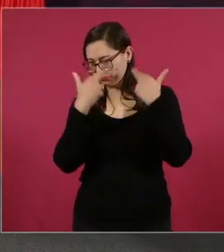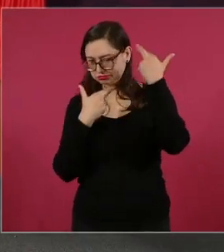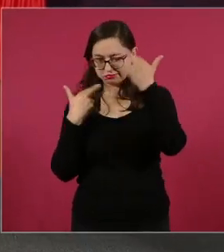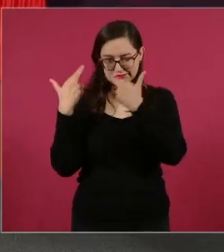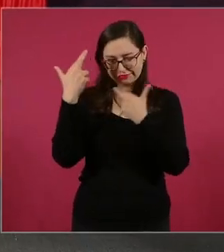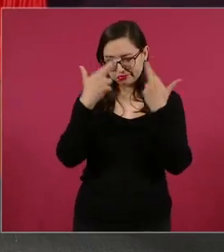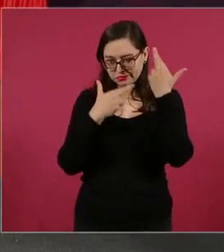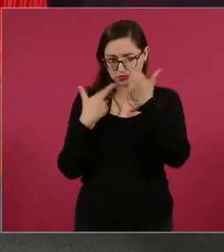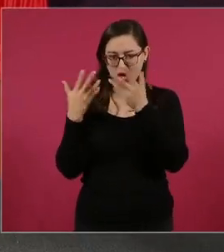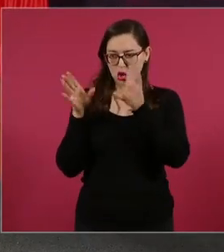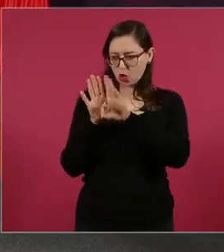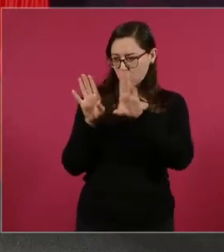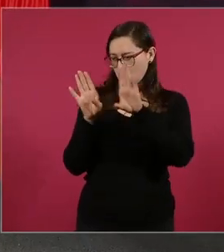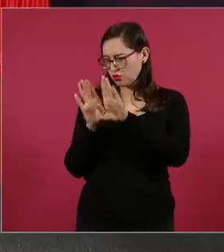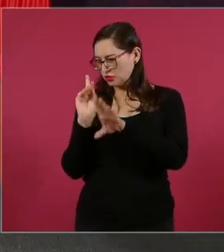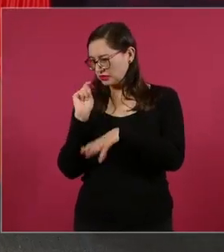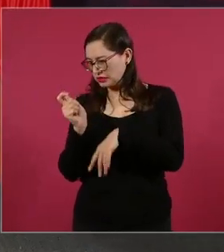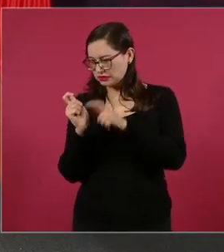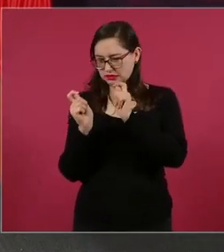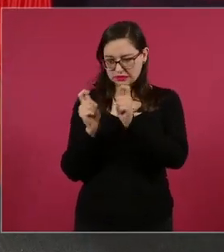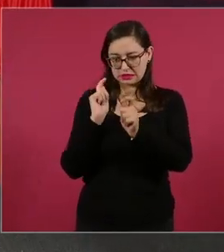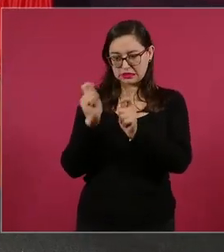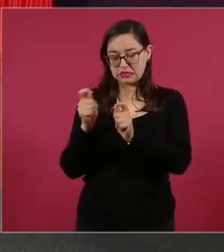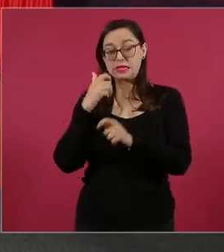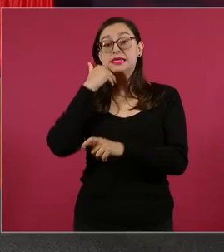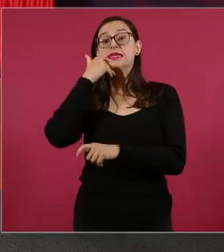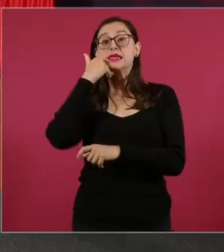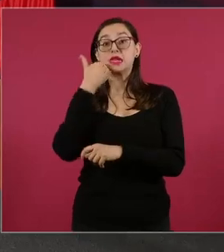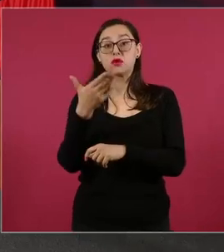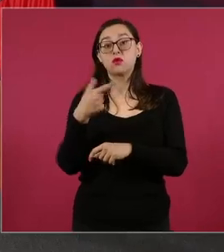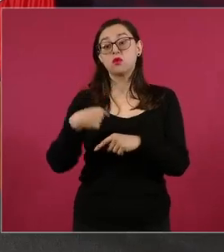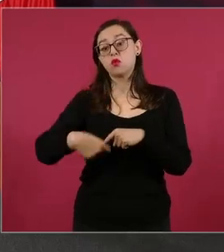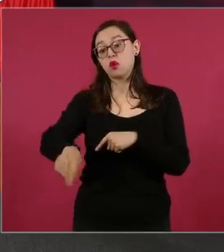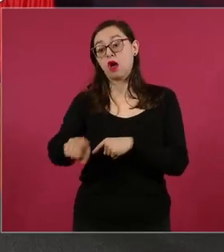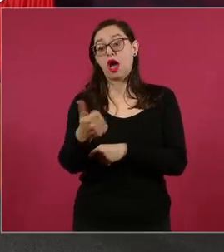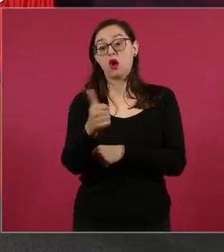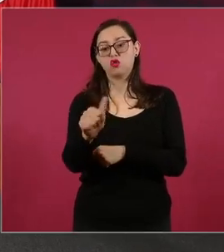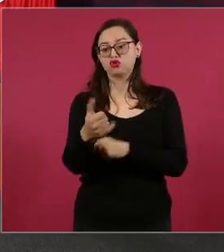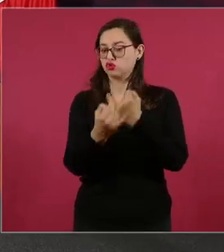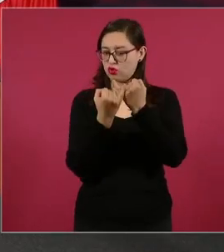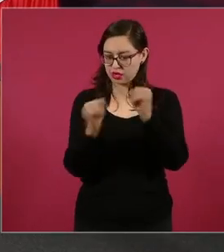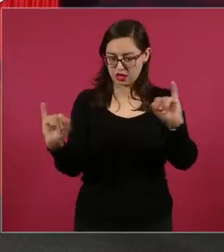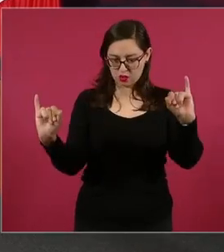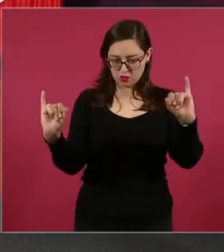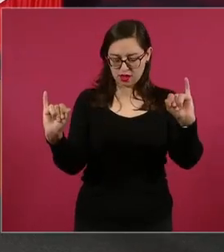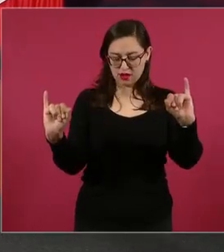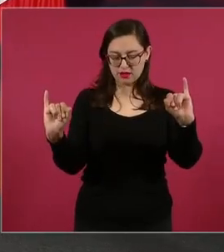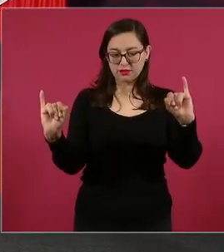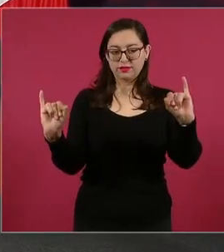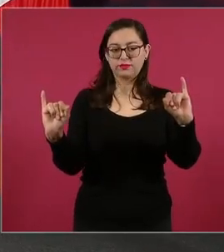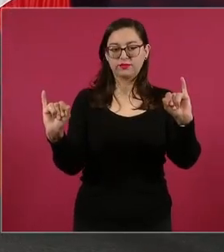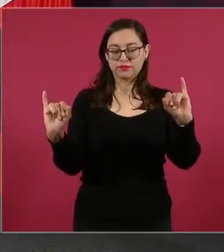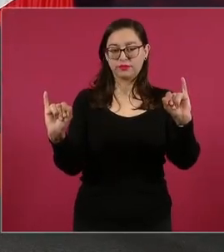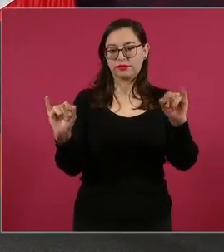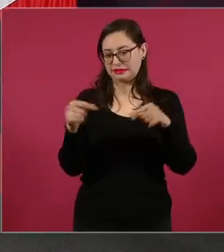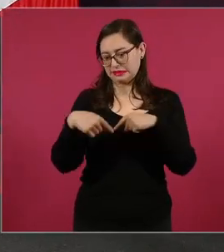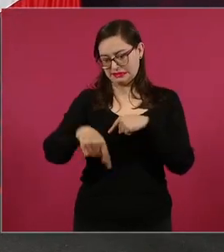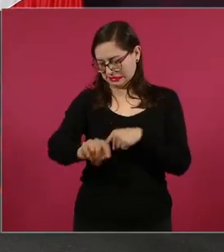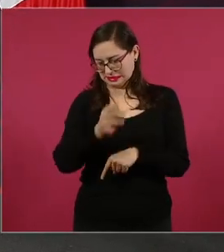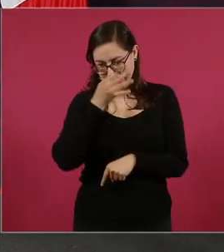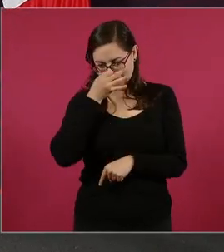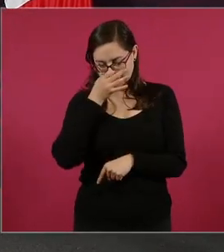que queremos inaugurar a finales de agosto, ya en poco